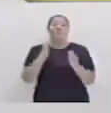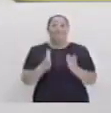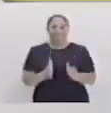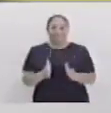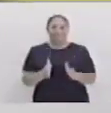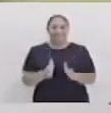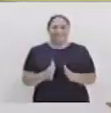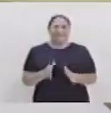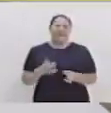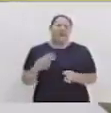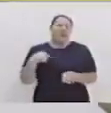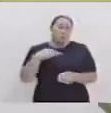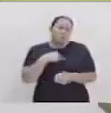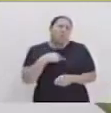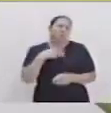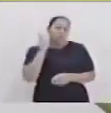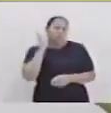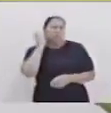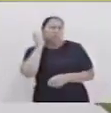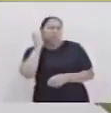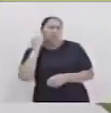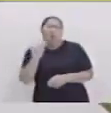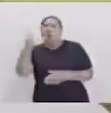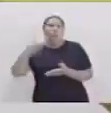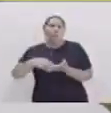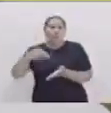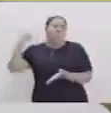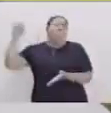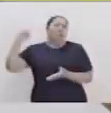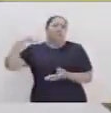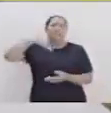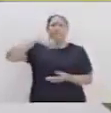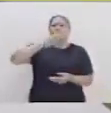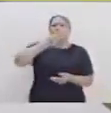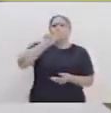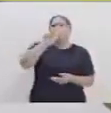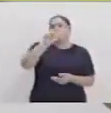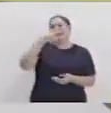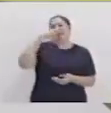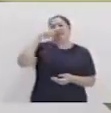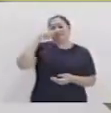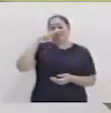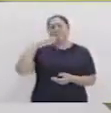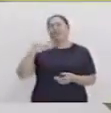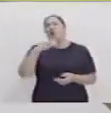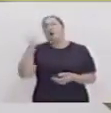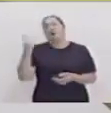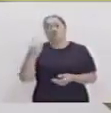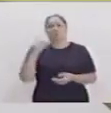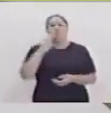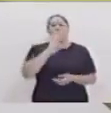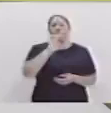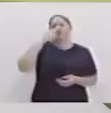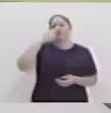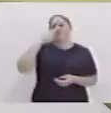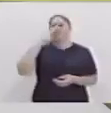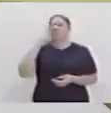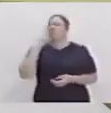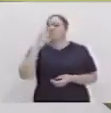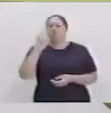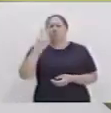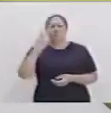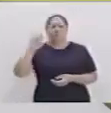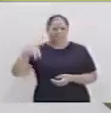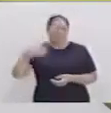Beethoven, hemos escuchado esa música fantástica, en Guatemala existen compositores también y se